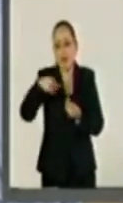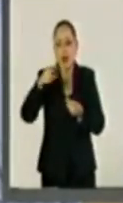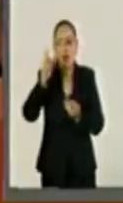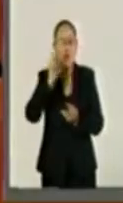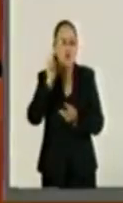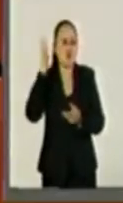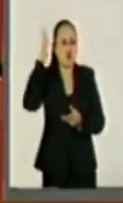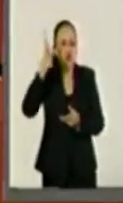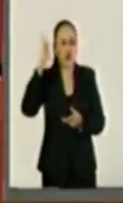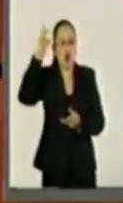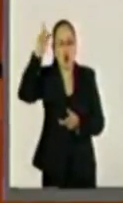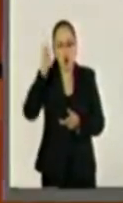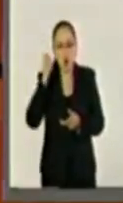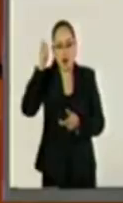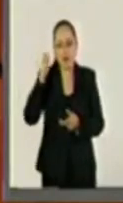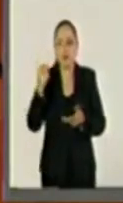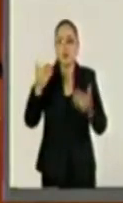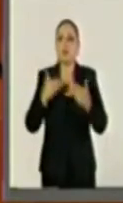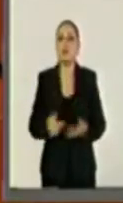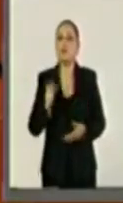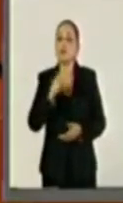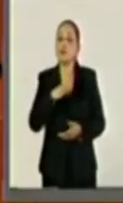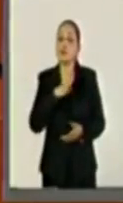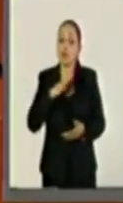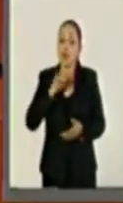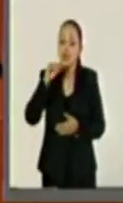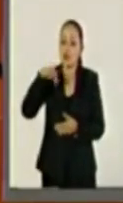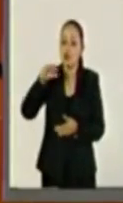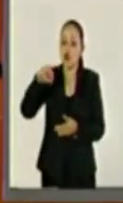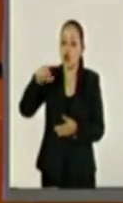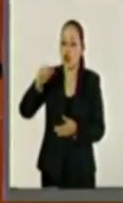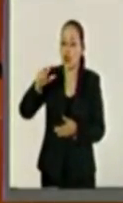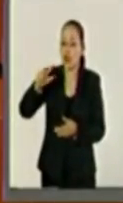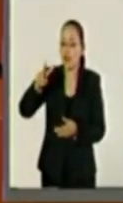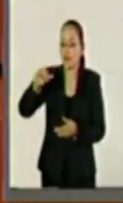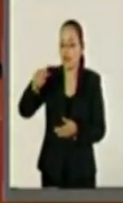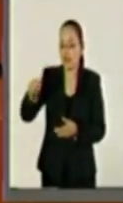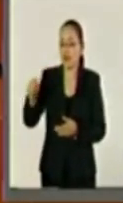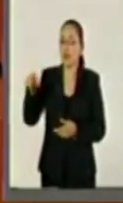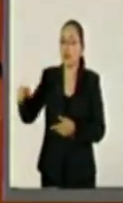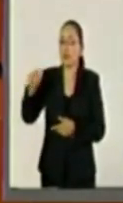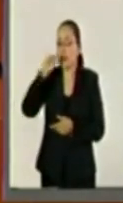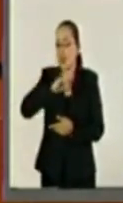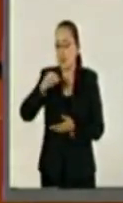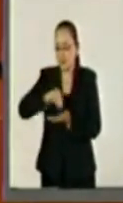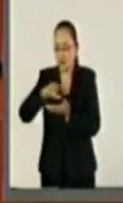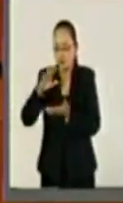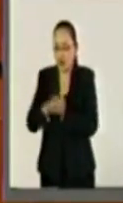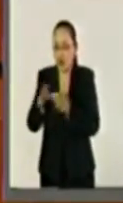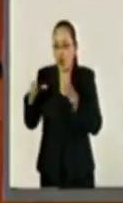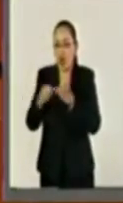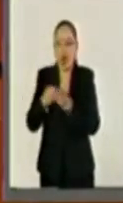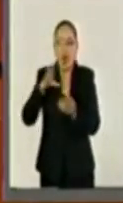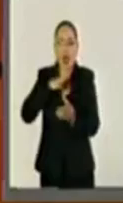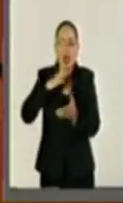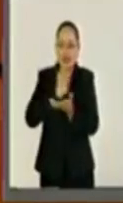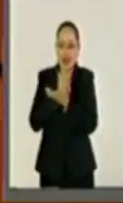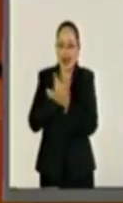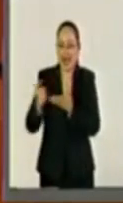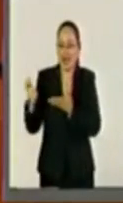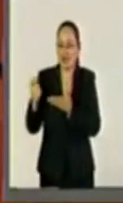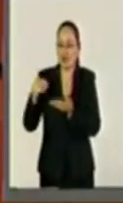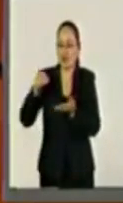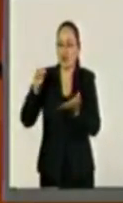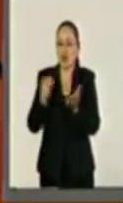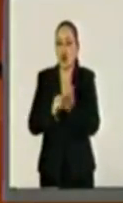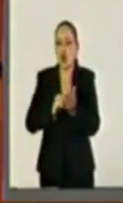retiro. De acuerdo con el Infonavit, el patrón inscribía a su trabajador con un salario aproximado de los 3,000